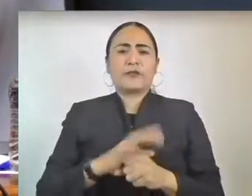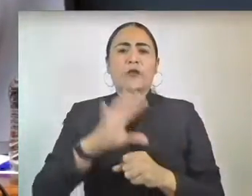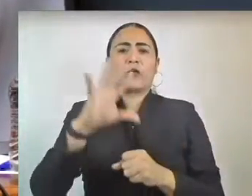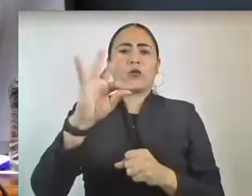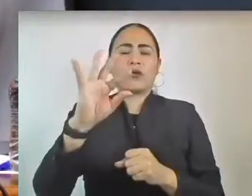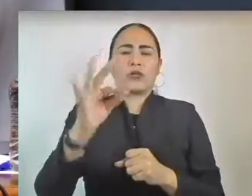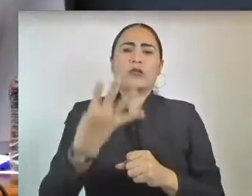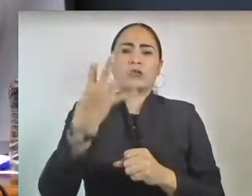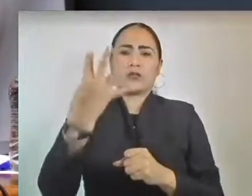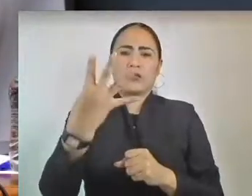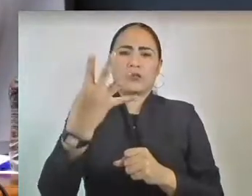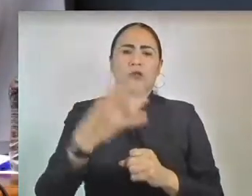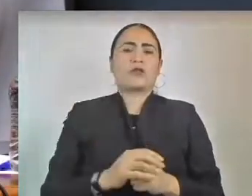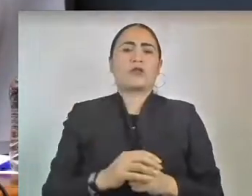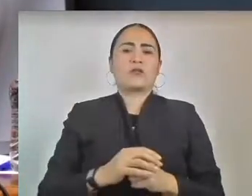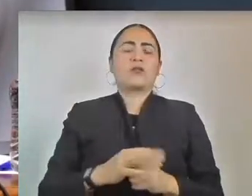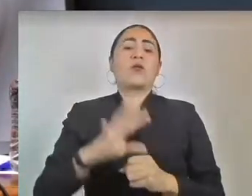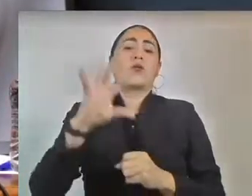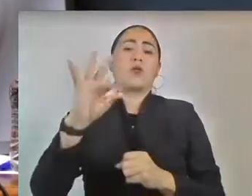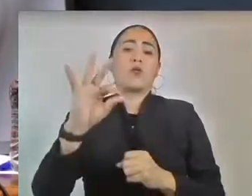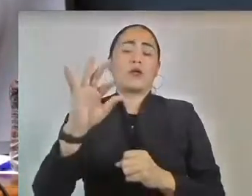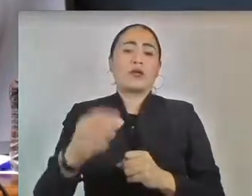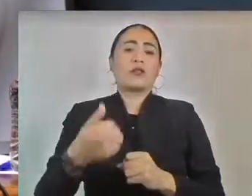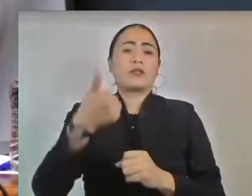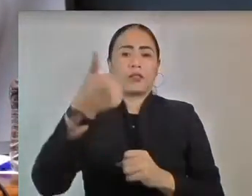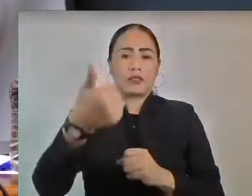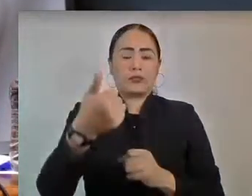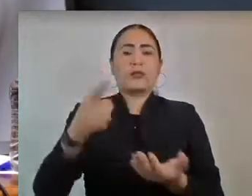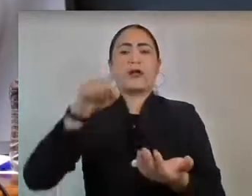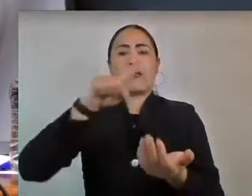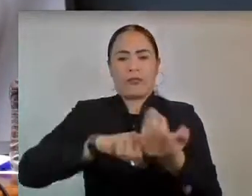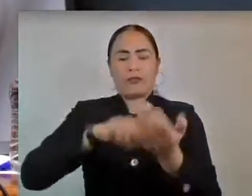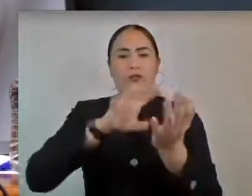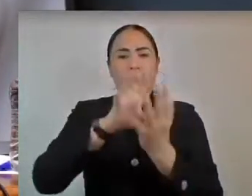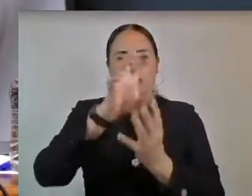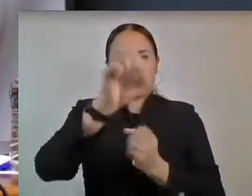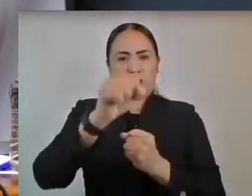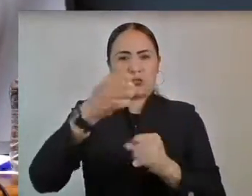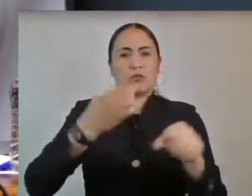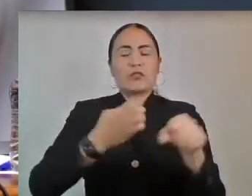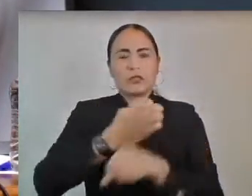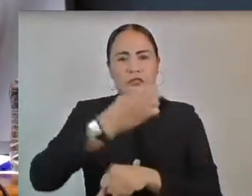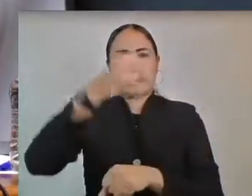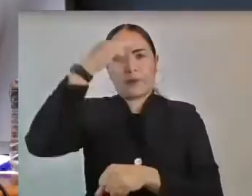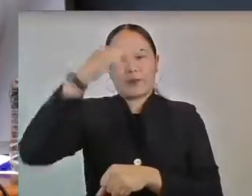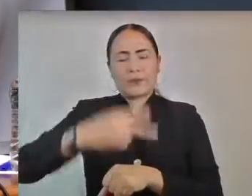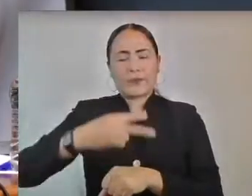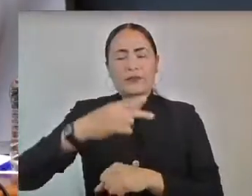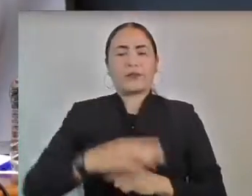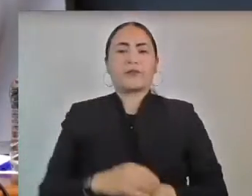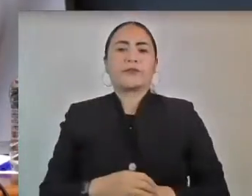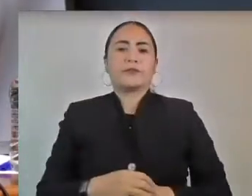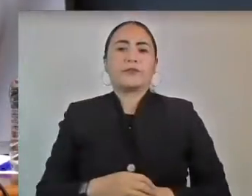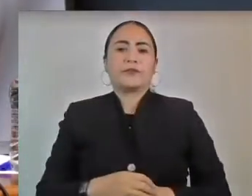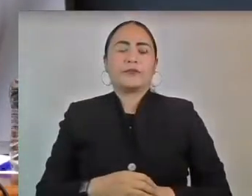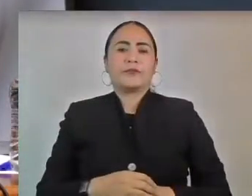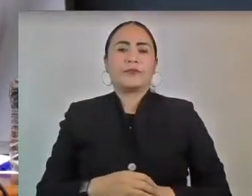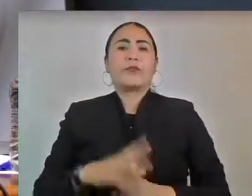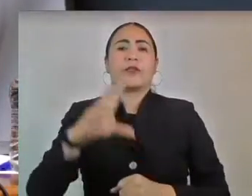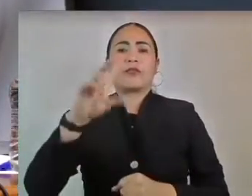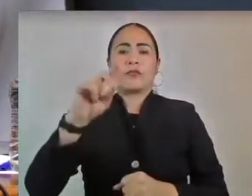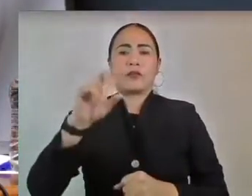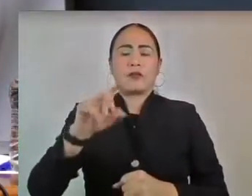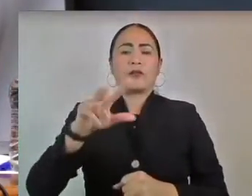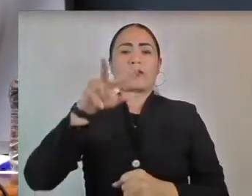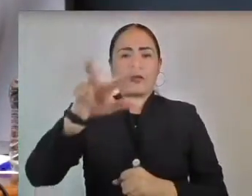44ª y 46ª de la Constitución Política del Estado Libre y Soberano de México, y 38,